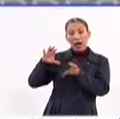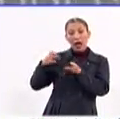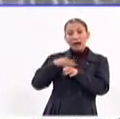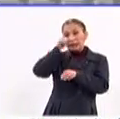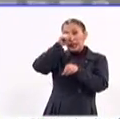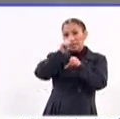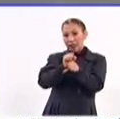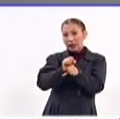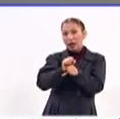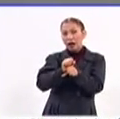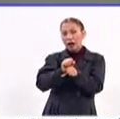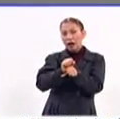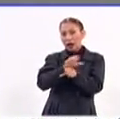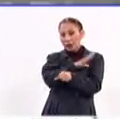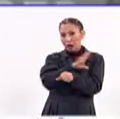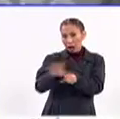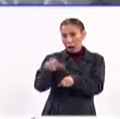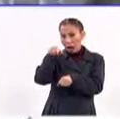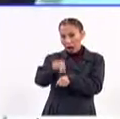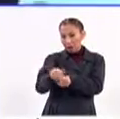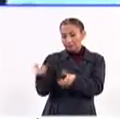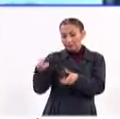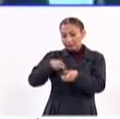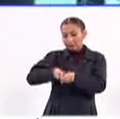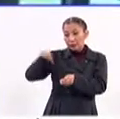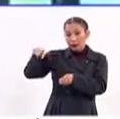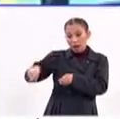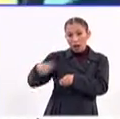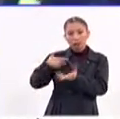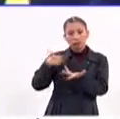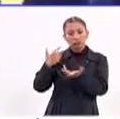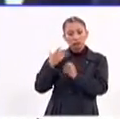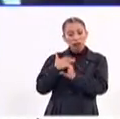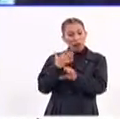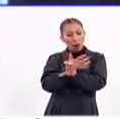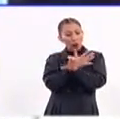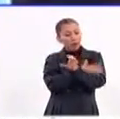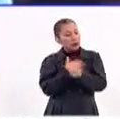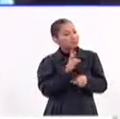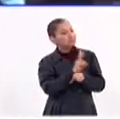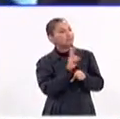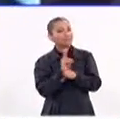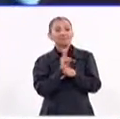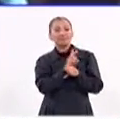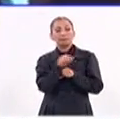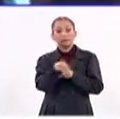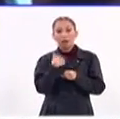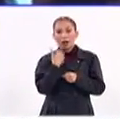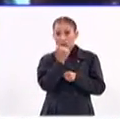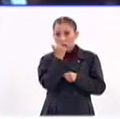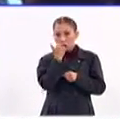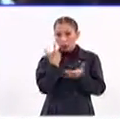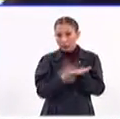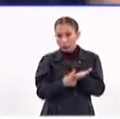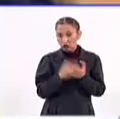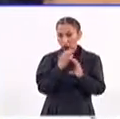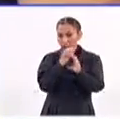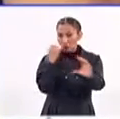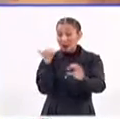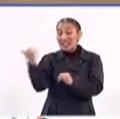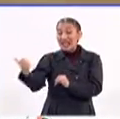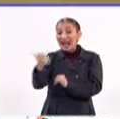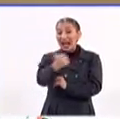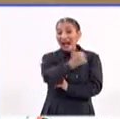la Secretaría General, quien está acompañando a los pasajeros en